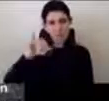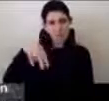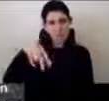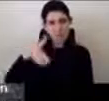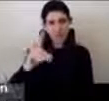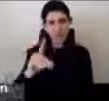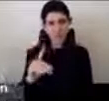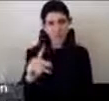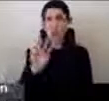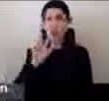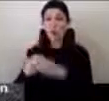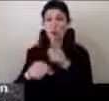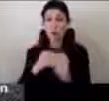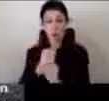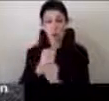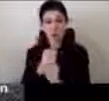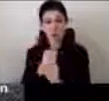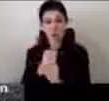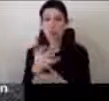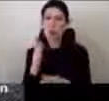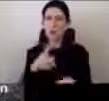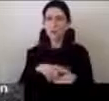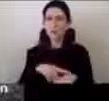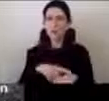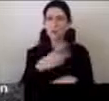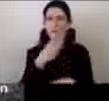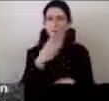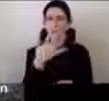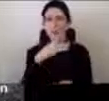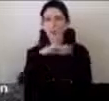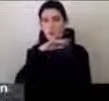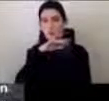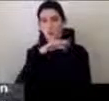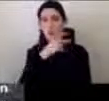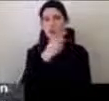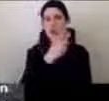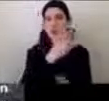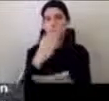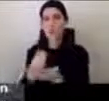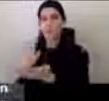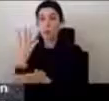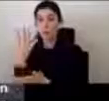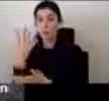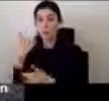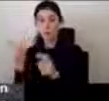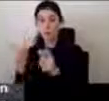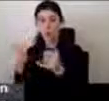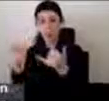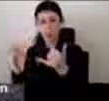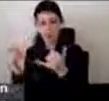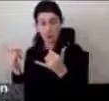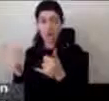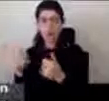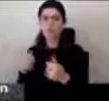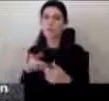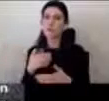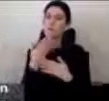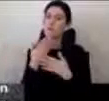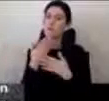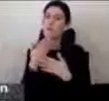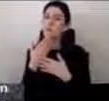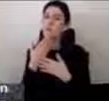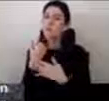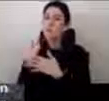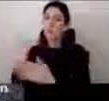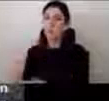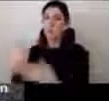tiempo de partida de 25 minutos, de 2 a 4 jugadores. Es un juego colaborativo, es decir, todos somos parte